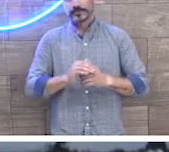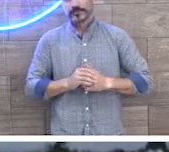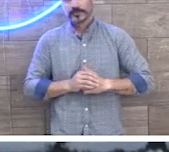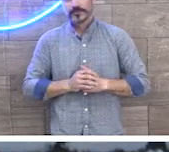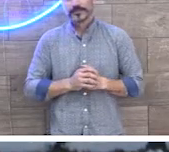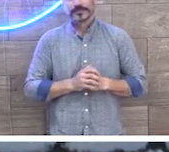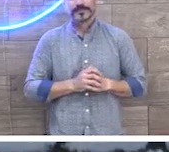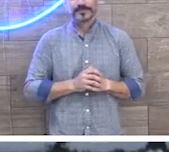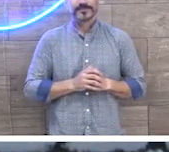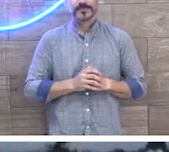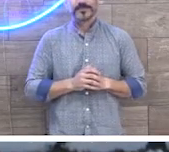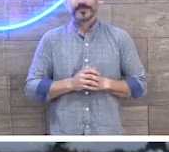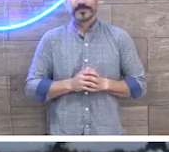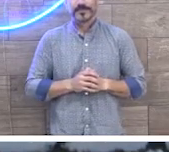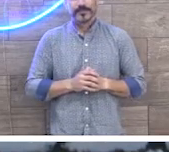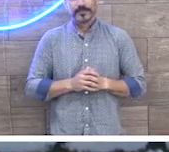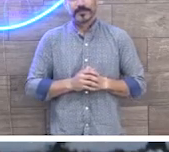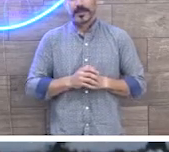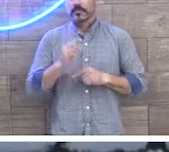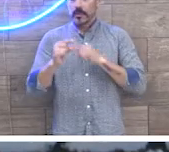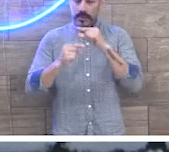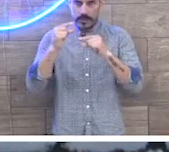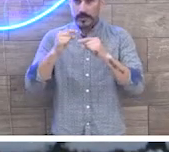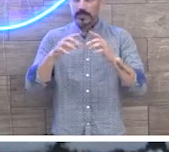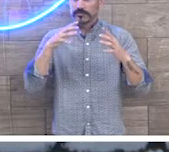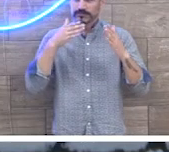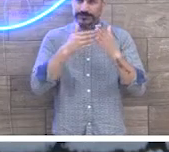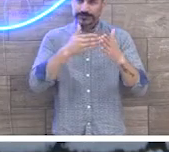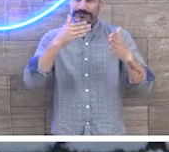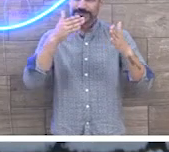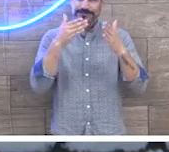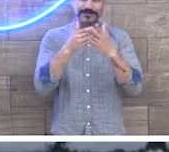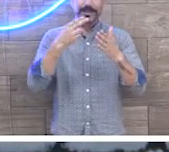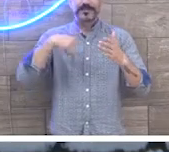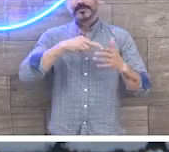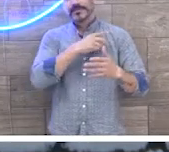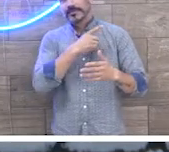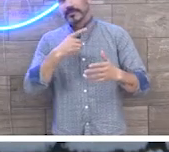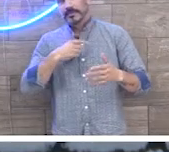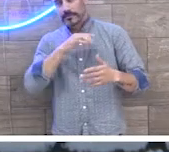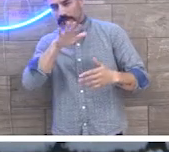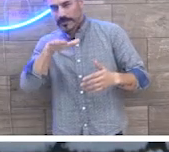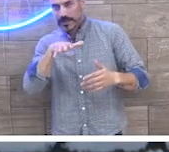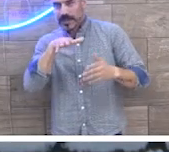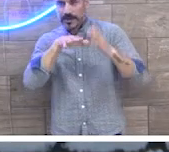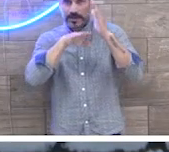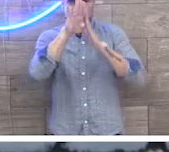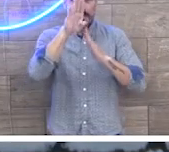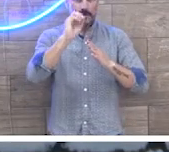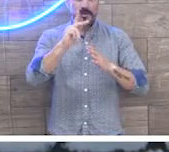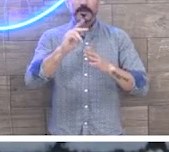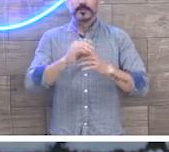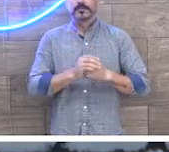pendientes y que pues tendremos que ir luchando y pues buscando avanzar en este contexto, ¿no? Omar, tú